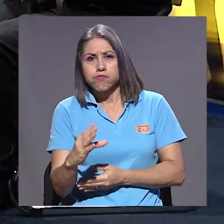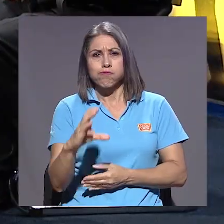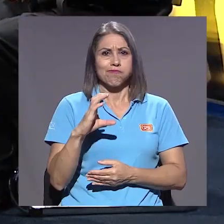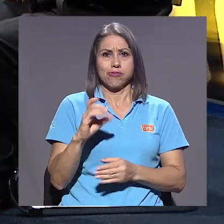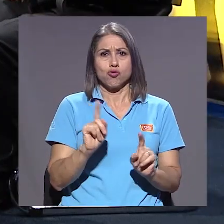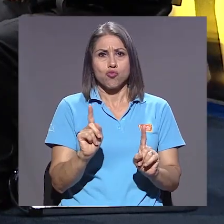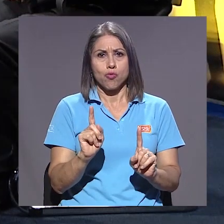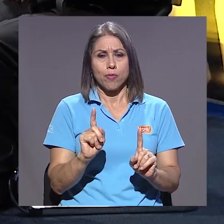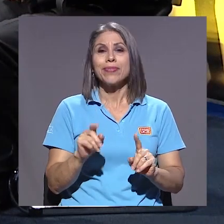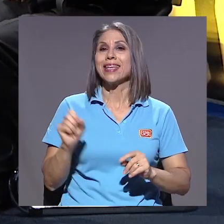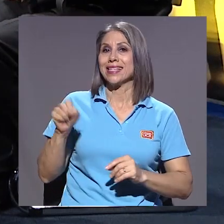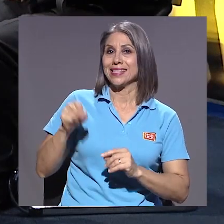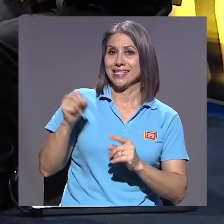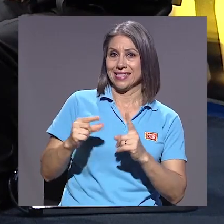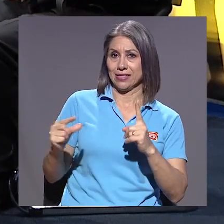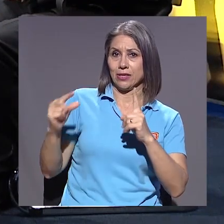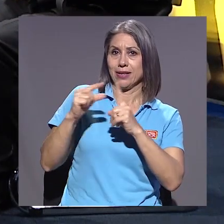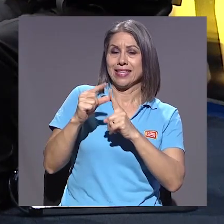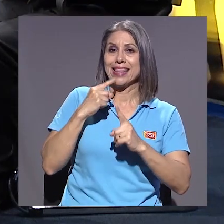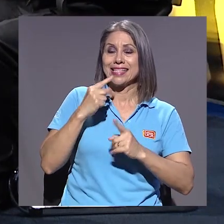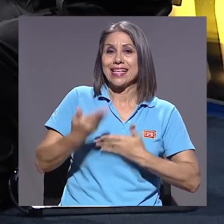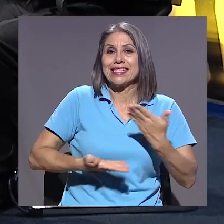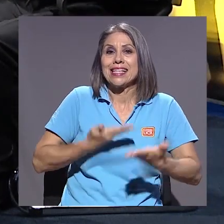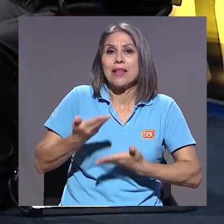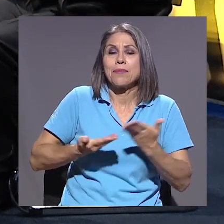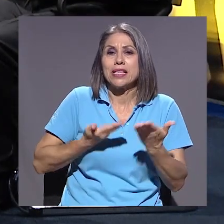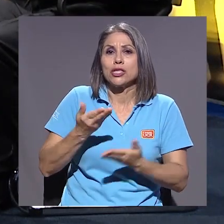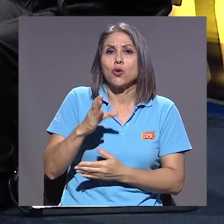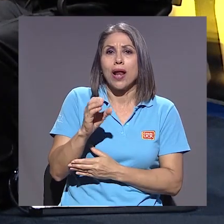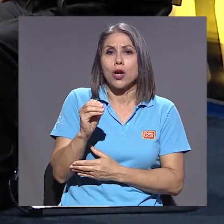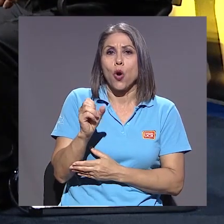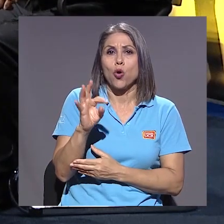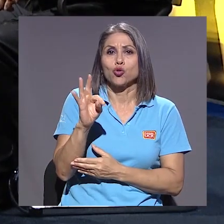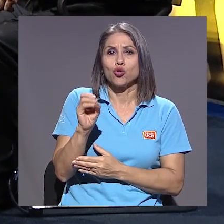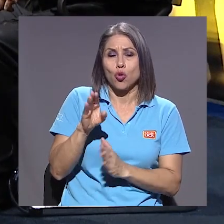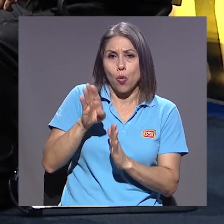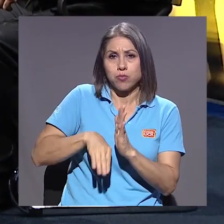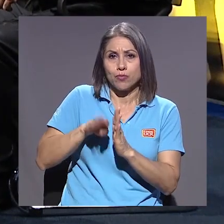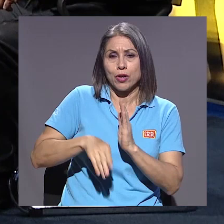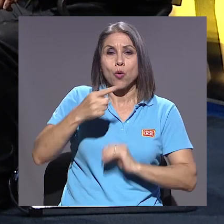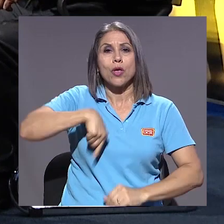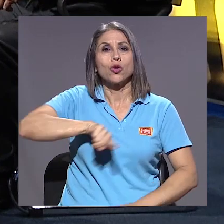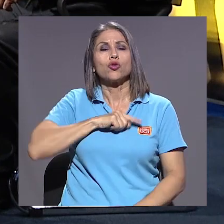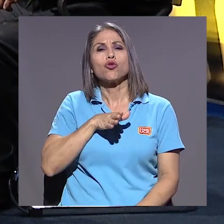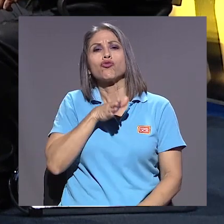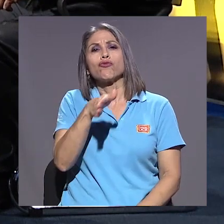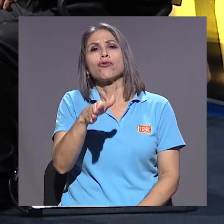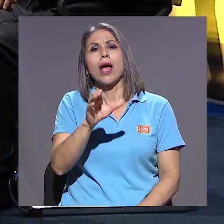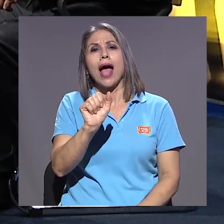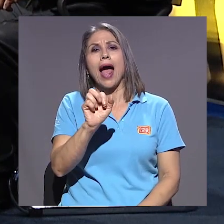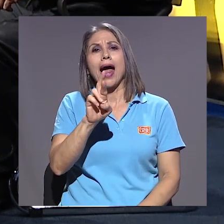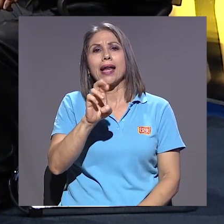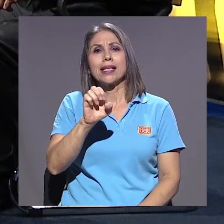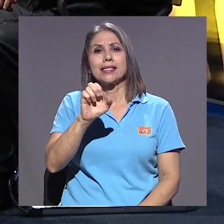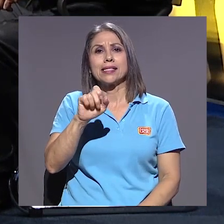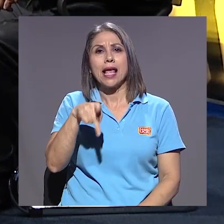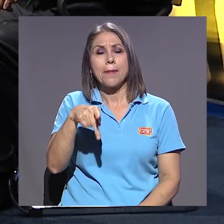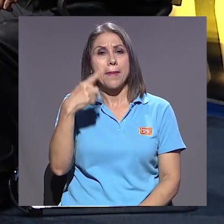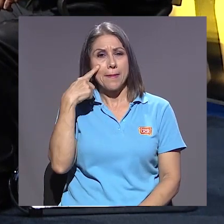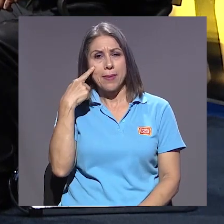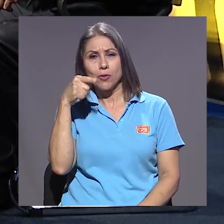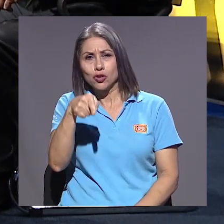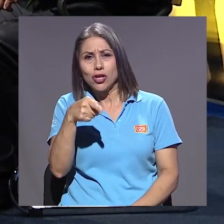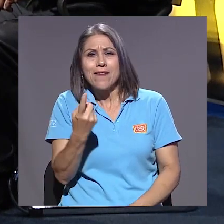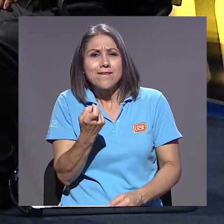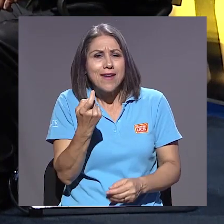Sí, ese concepto de servicio al costo, cuando llegamos a la ARECEP nos encontramos que había una falta de conceptualización y de operacionalización